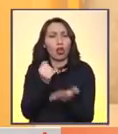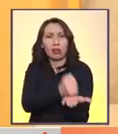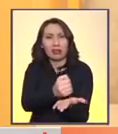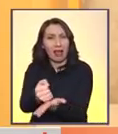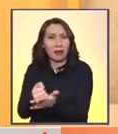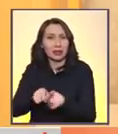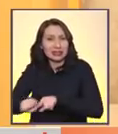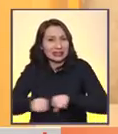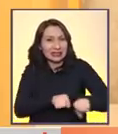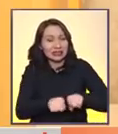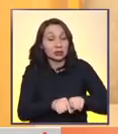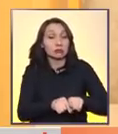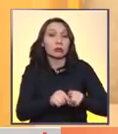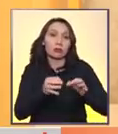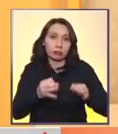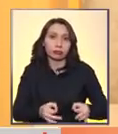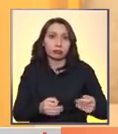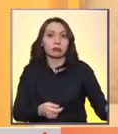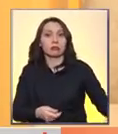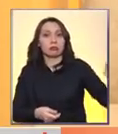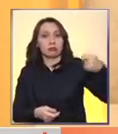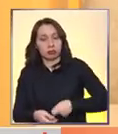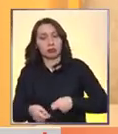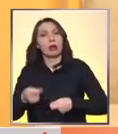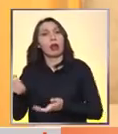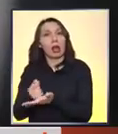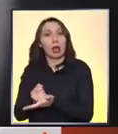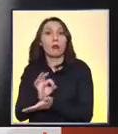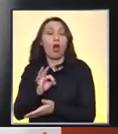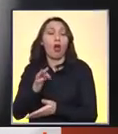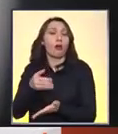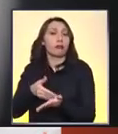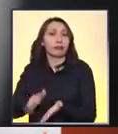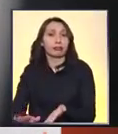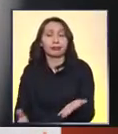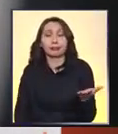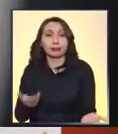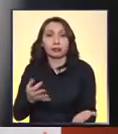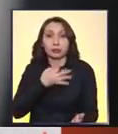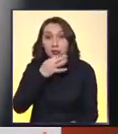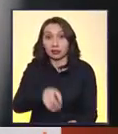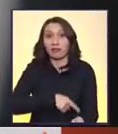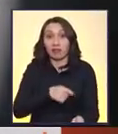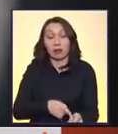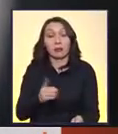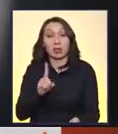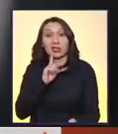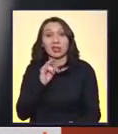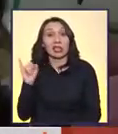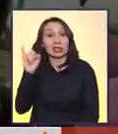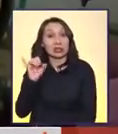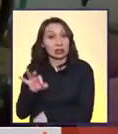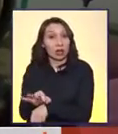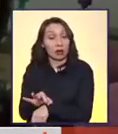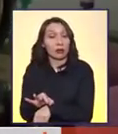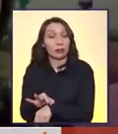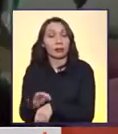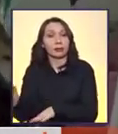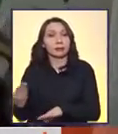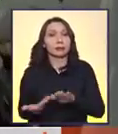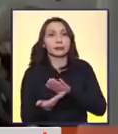efectivamente recibir una cobertura del medicamento o un rechazo finalmente. Lo que hizo la familia de Víctor por estar en una ISAPRE es recurrir a